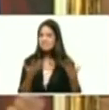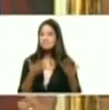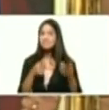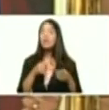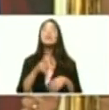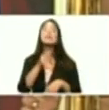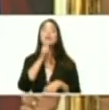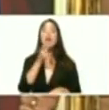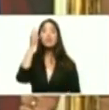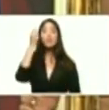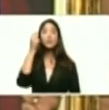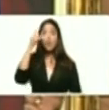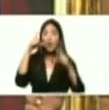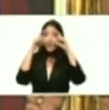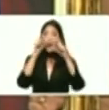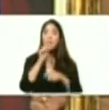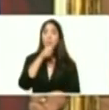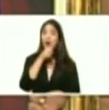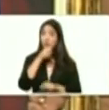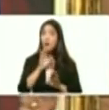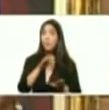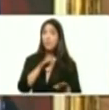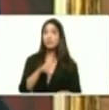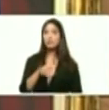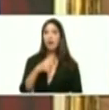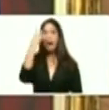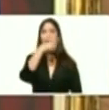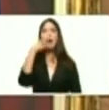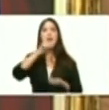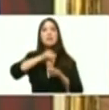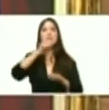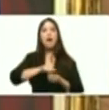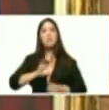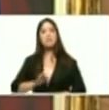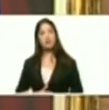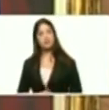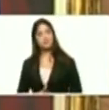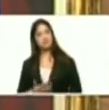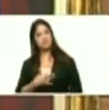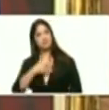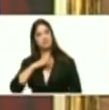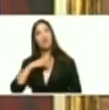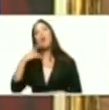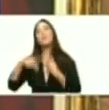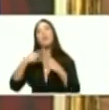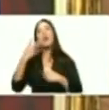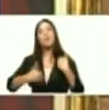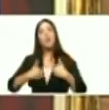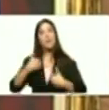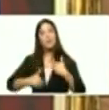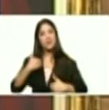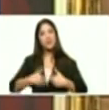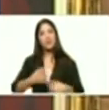justificado, por el diputado, Ramos Alup, caretabla, le dicen por ahí, en un programa, de los miércoles,